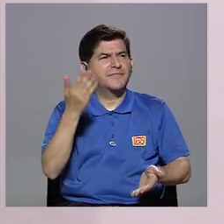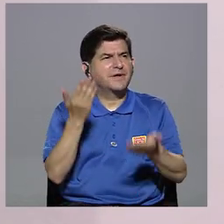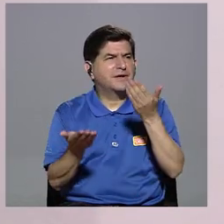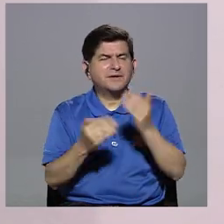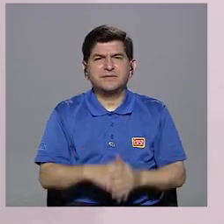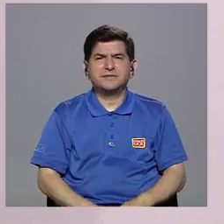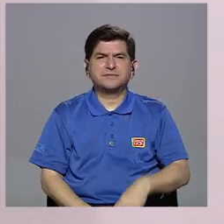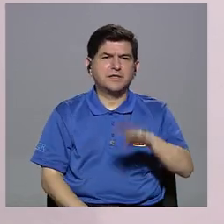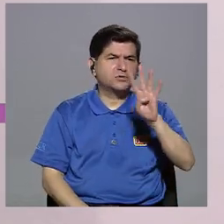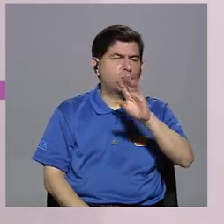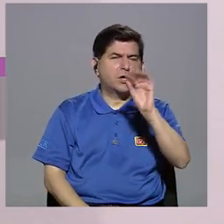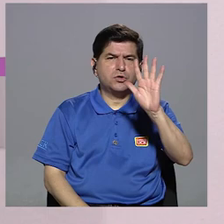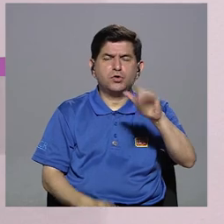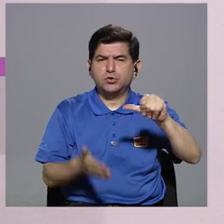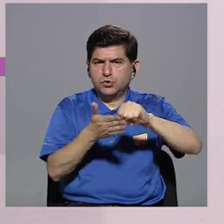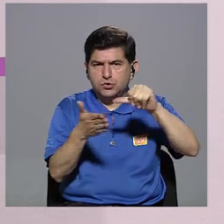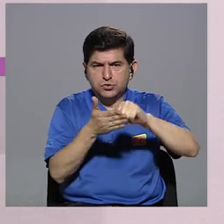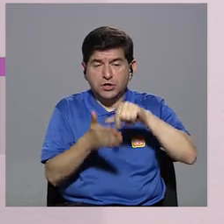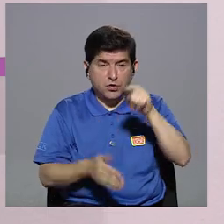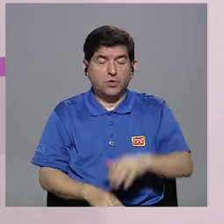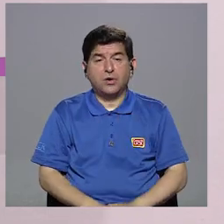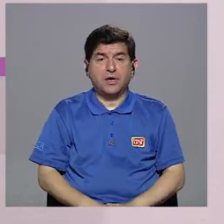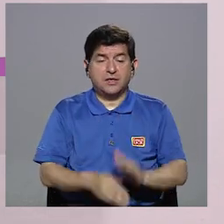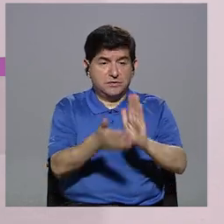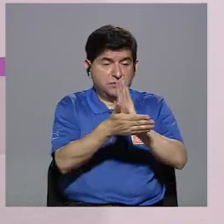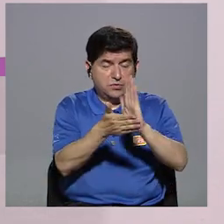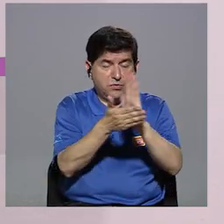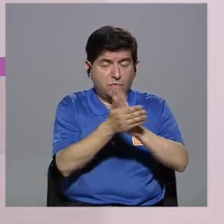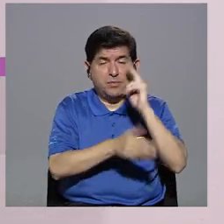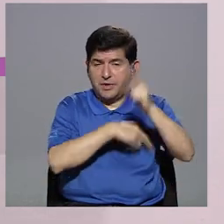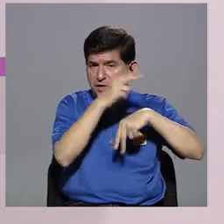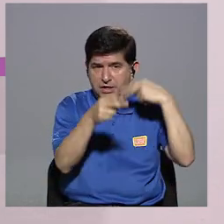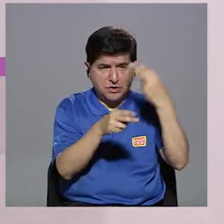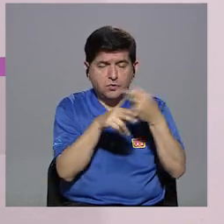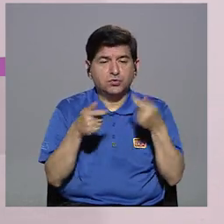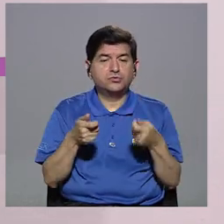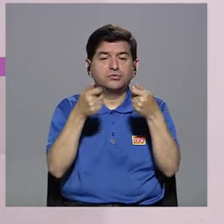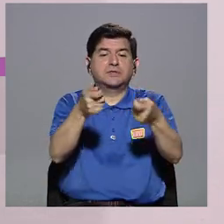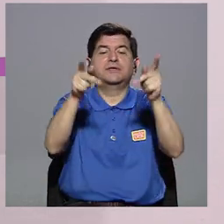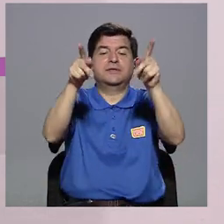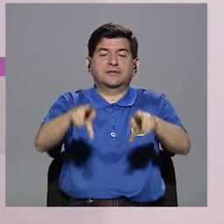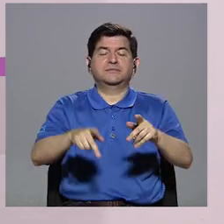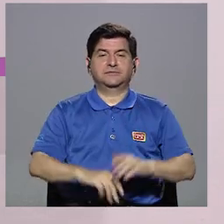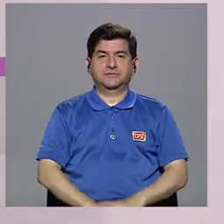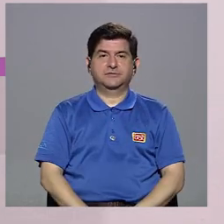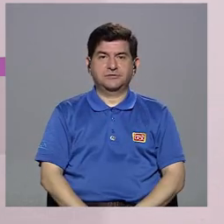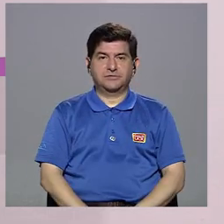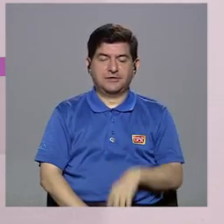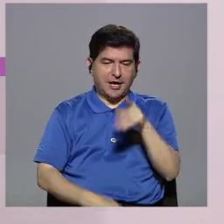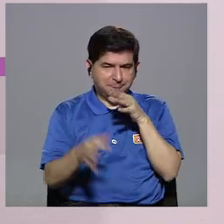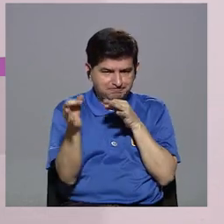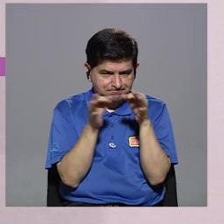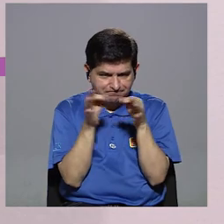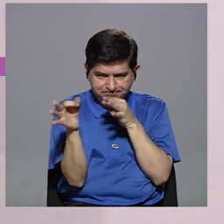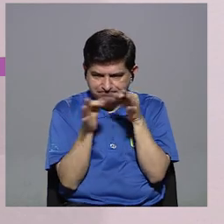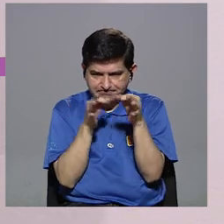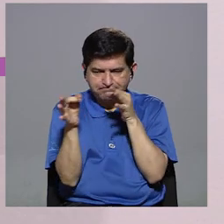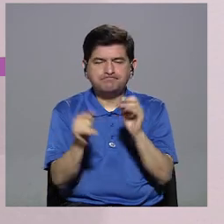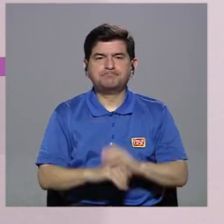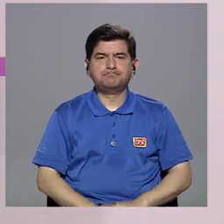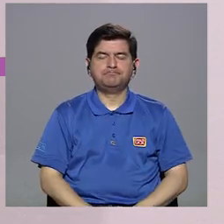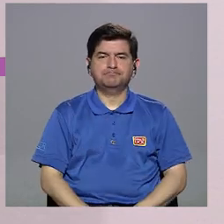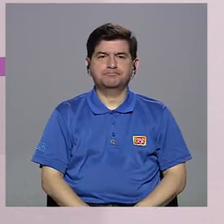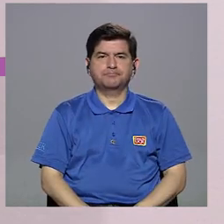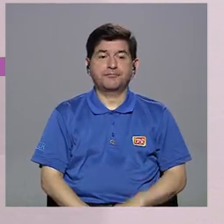puede ser de unas cuatro o cinco páginas ese currículo universal se le entrega al paciente y se le explica